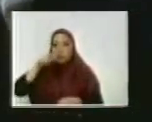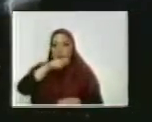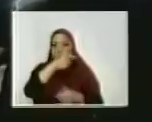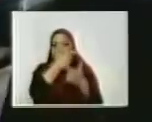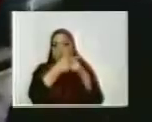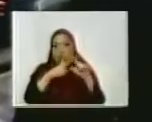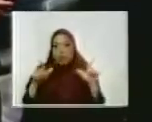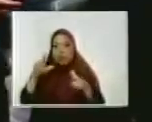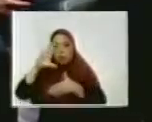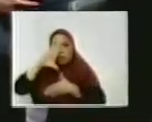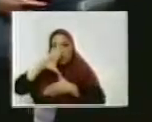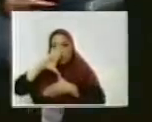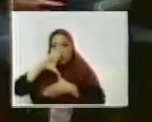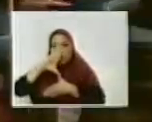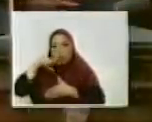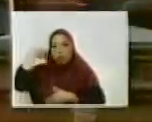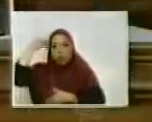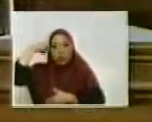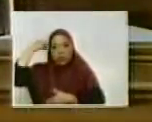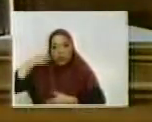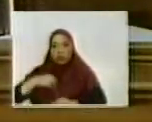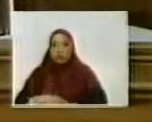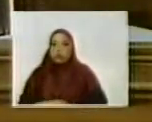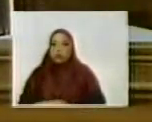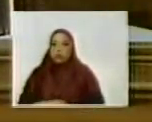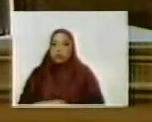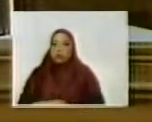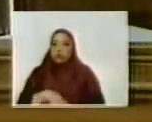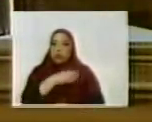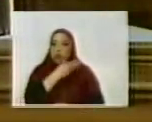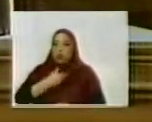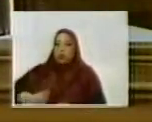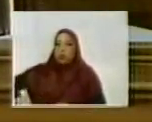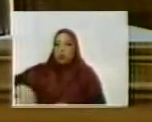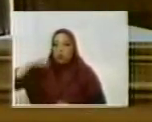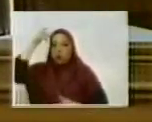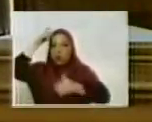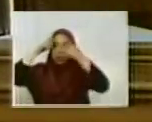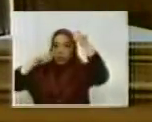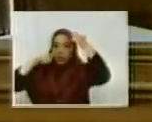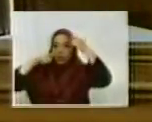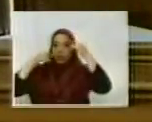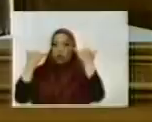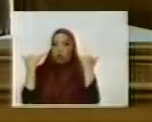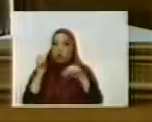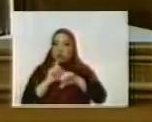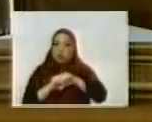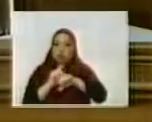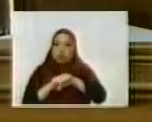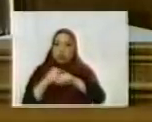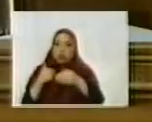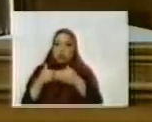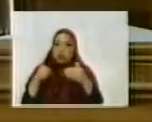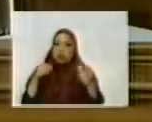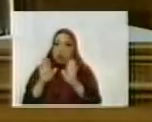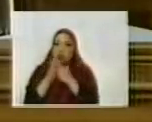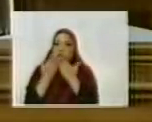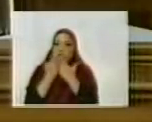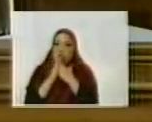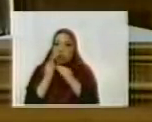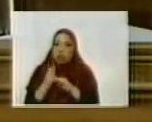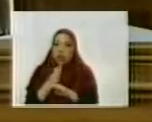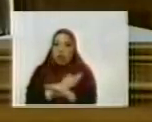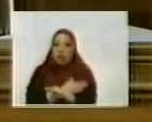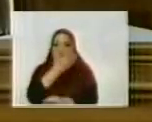América. Considerando que el comandante Hugo Chávez Frías, al momento de prologar su libro, Antes de que se